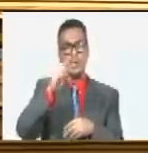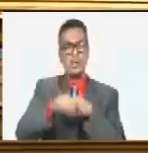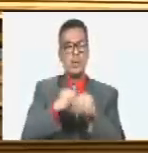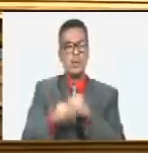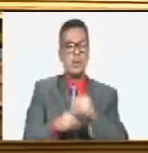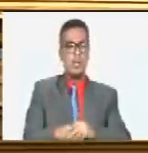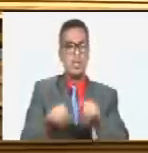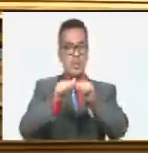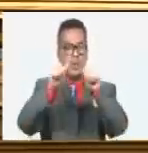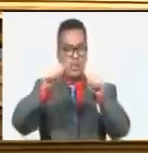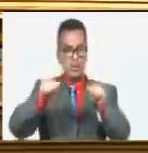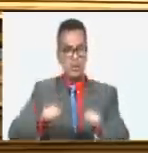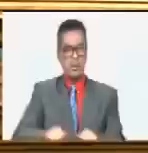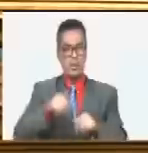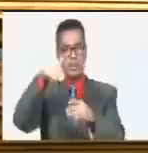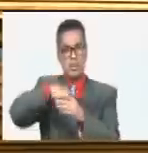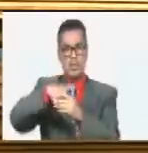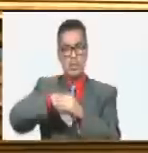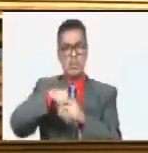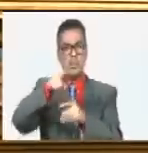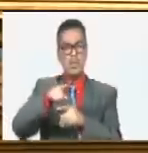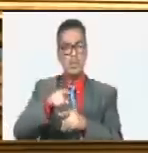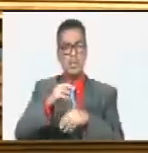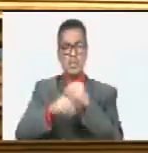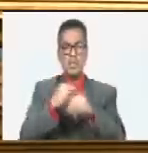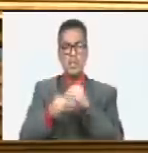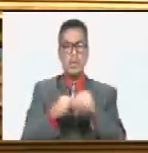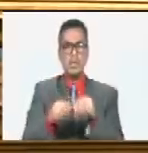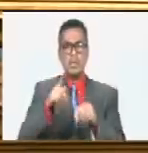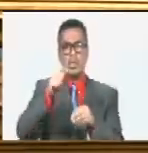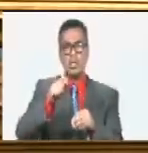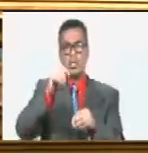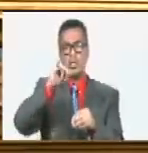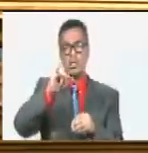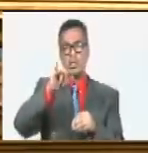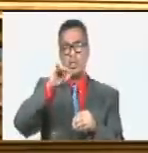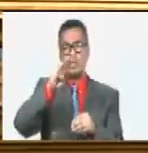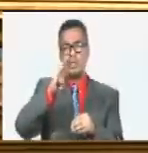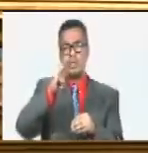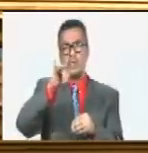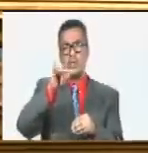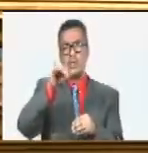sistema electoral que diseñó Tibisay Lucena Ramírez.